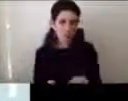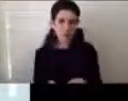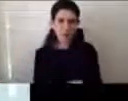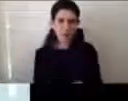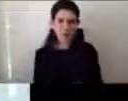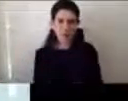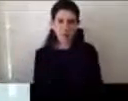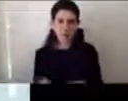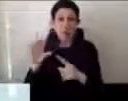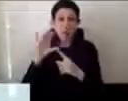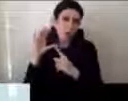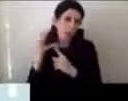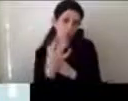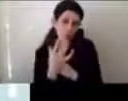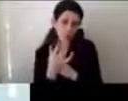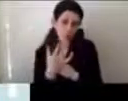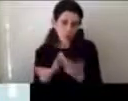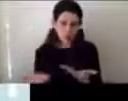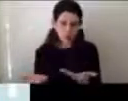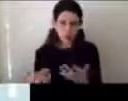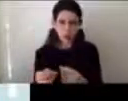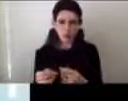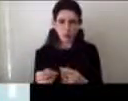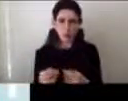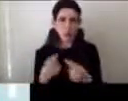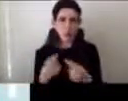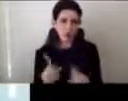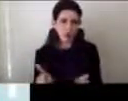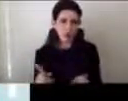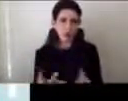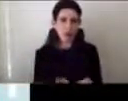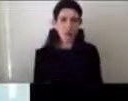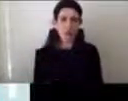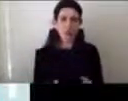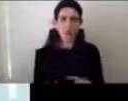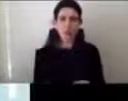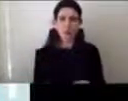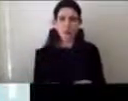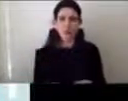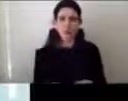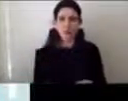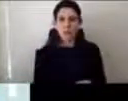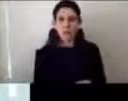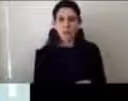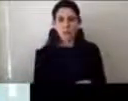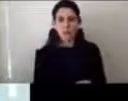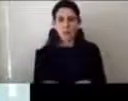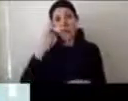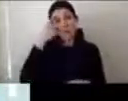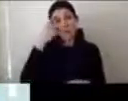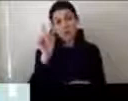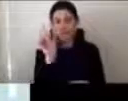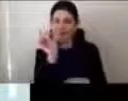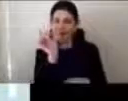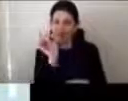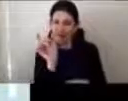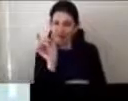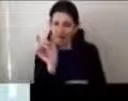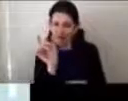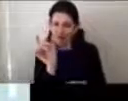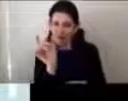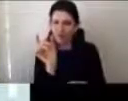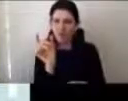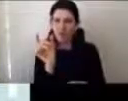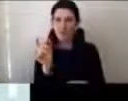la cultura, de diferentes culturas que tienen los distintos grupos. Pero el concepto de juego, ¿no es cierto?, se va